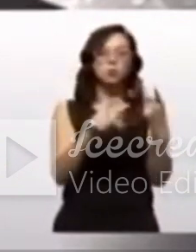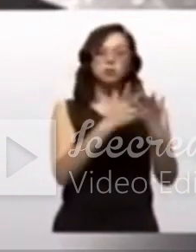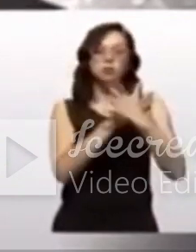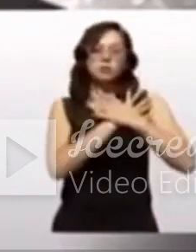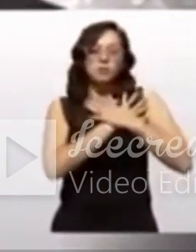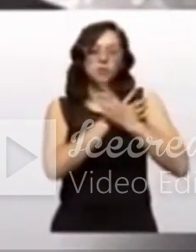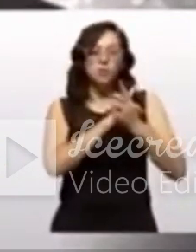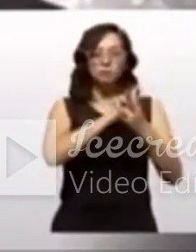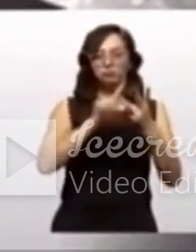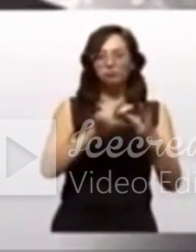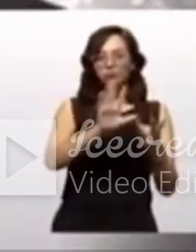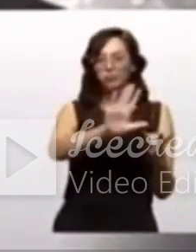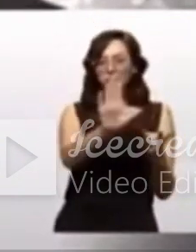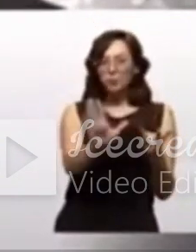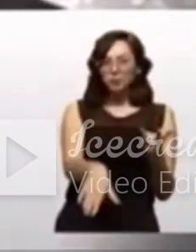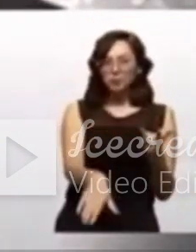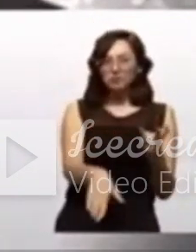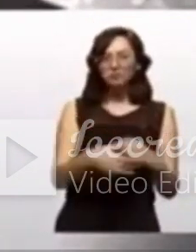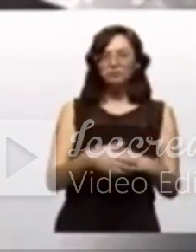muerte.